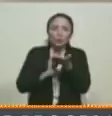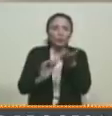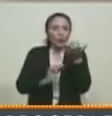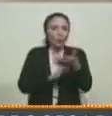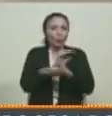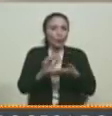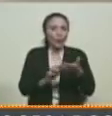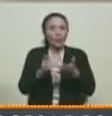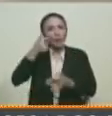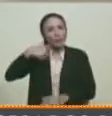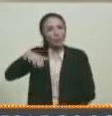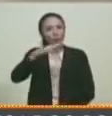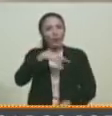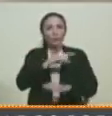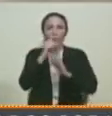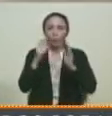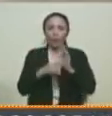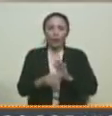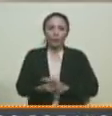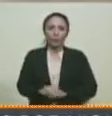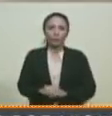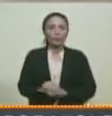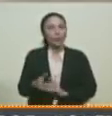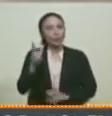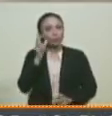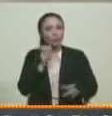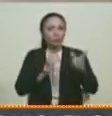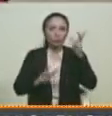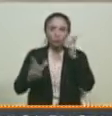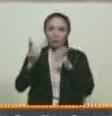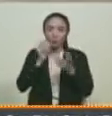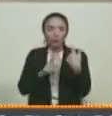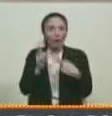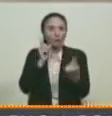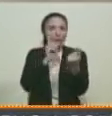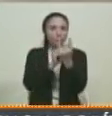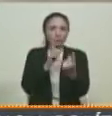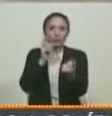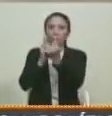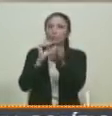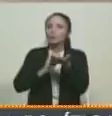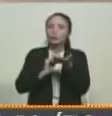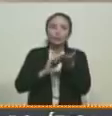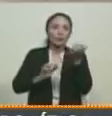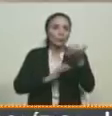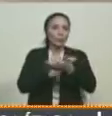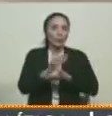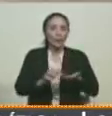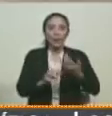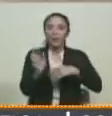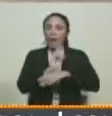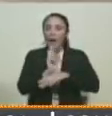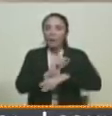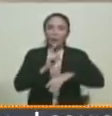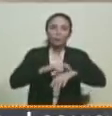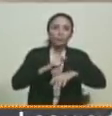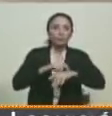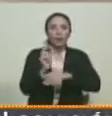masas. Ir a escuchar al pueblo, atender, resolver todos los días, a toda hora.